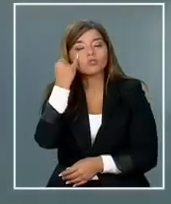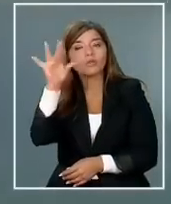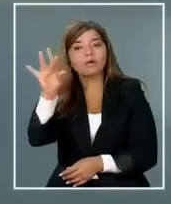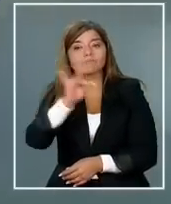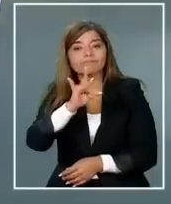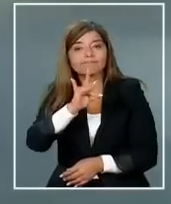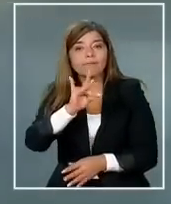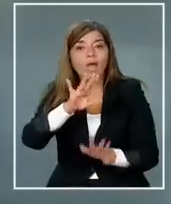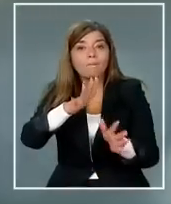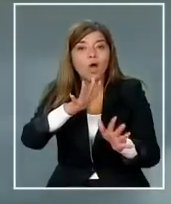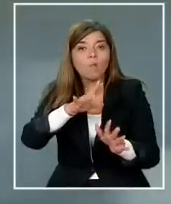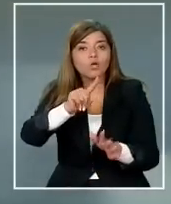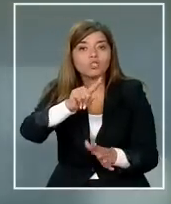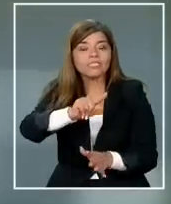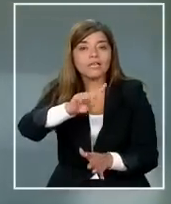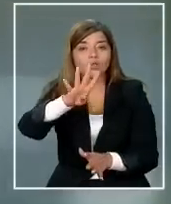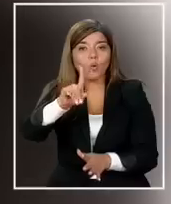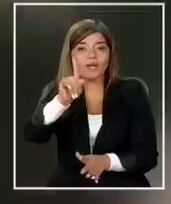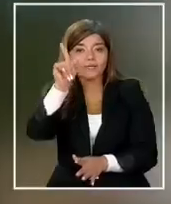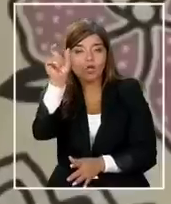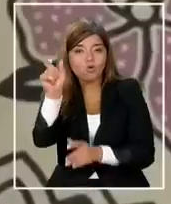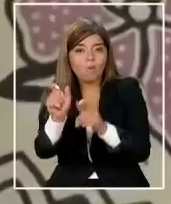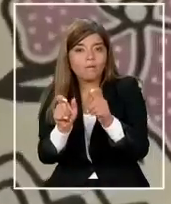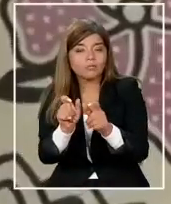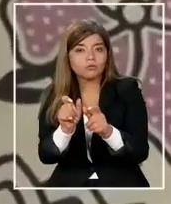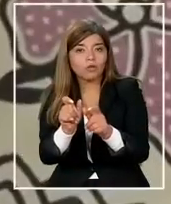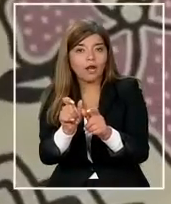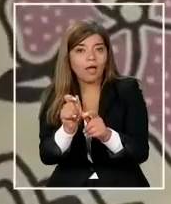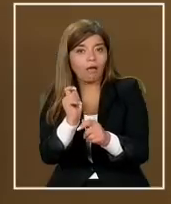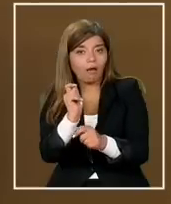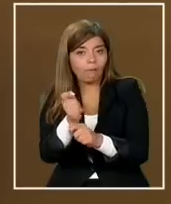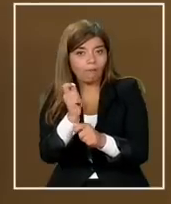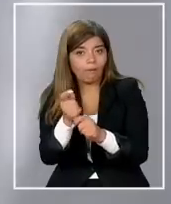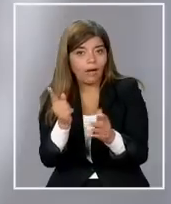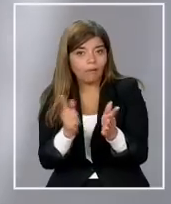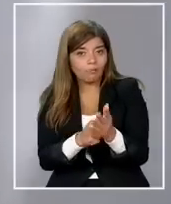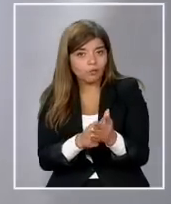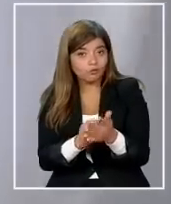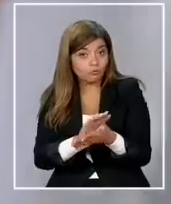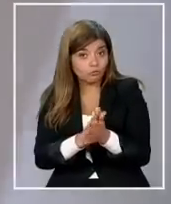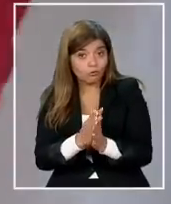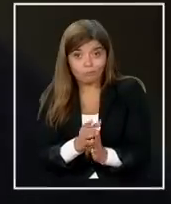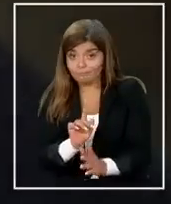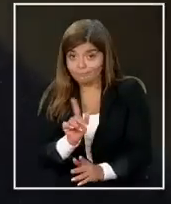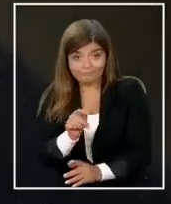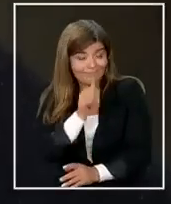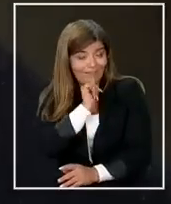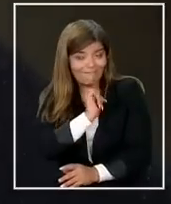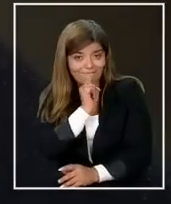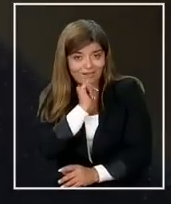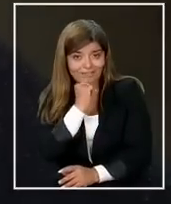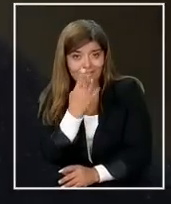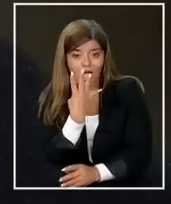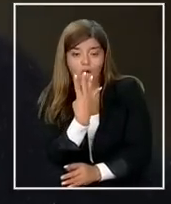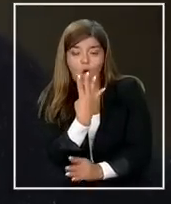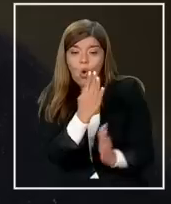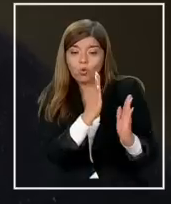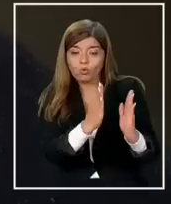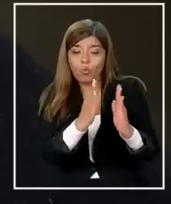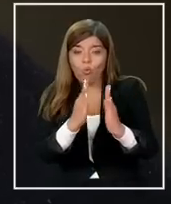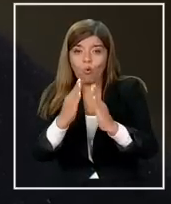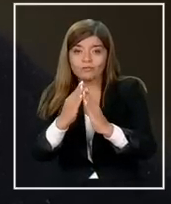hay por lo menos 141 personas que no están tributando todo lo que ganan. Se analizaron 4